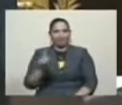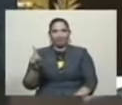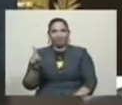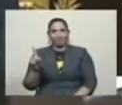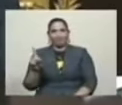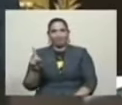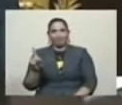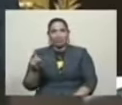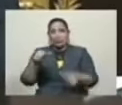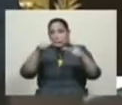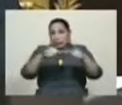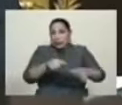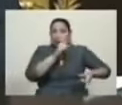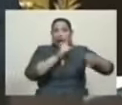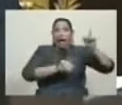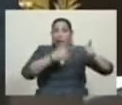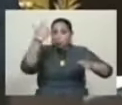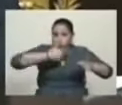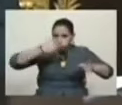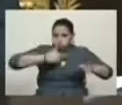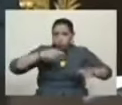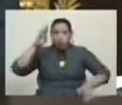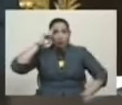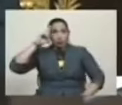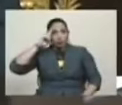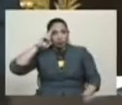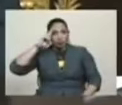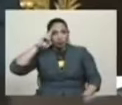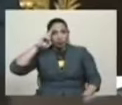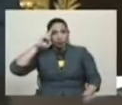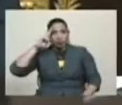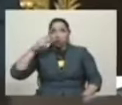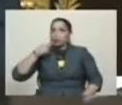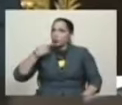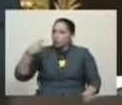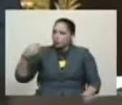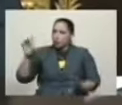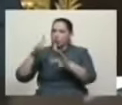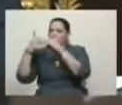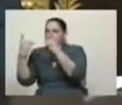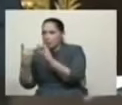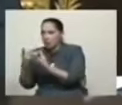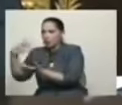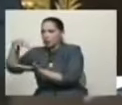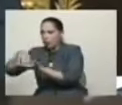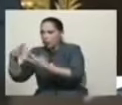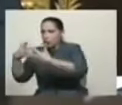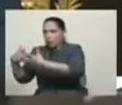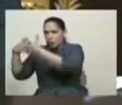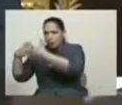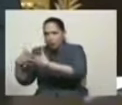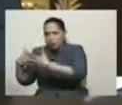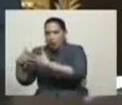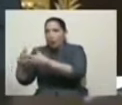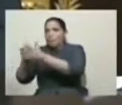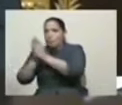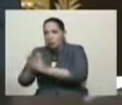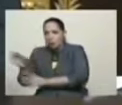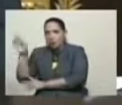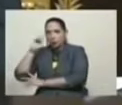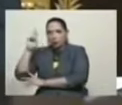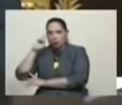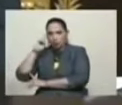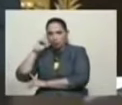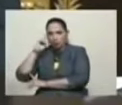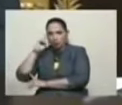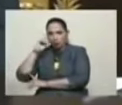Si queda algo de sensatez y racionalidad, yo le digo al Departamento de Estado, con racionalidad,